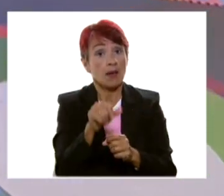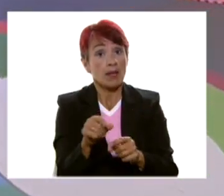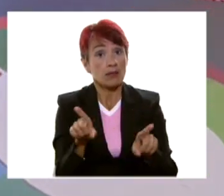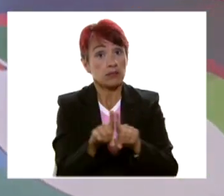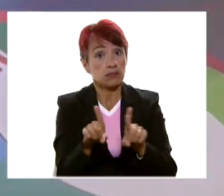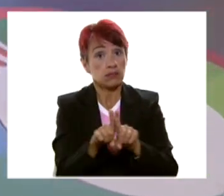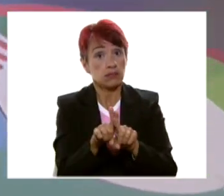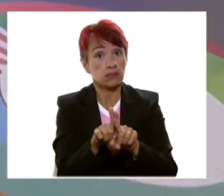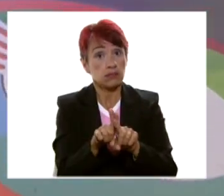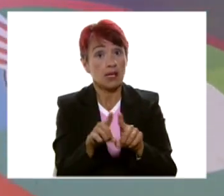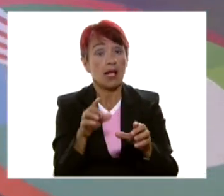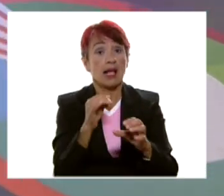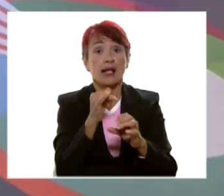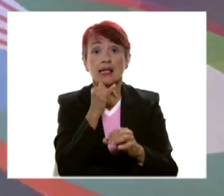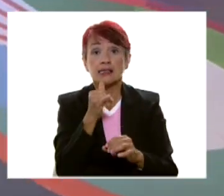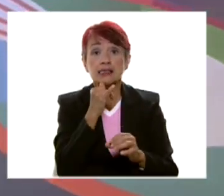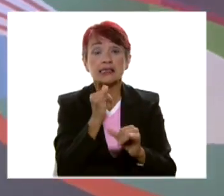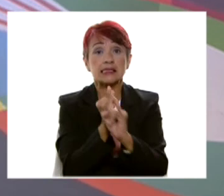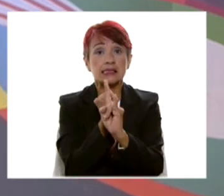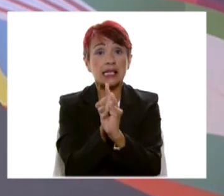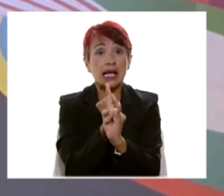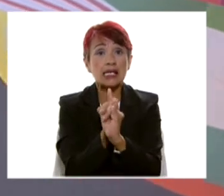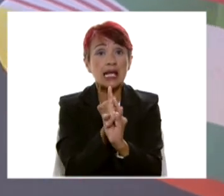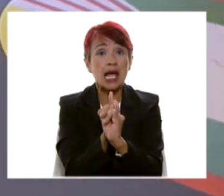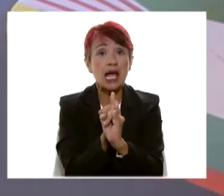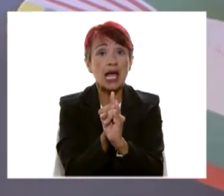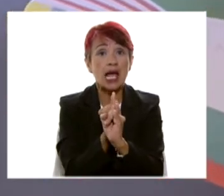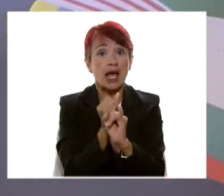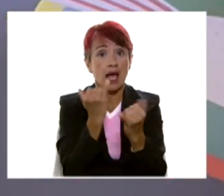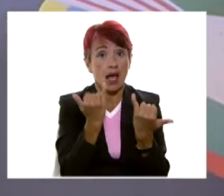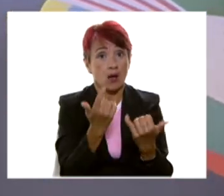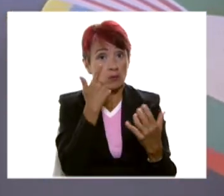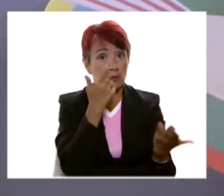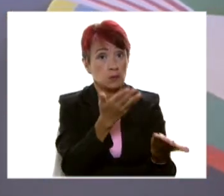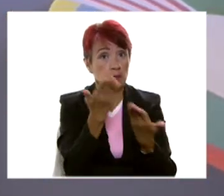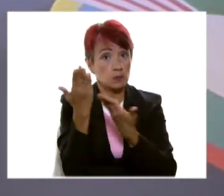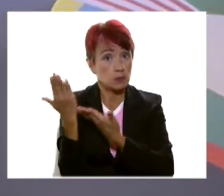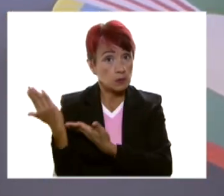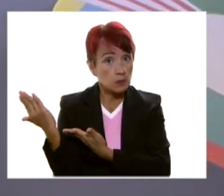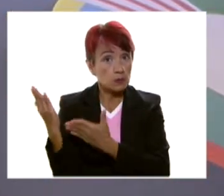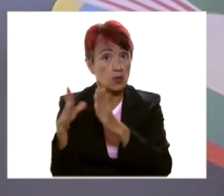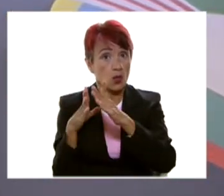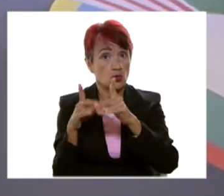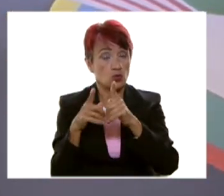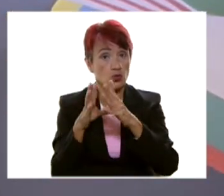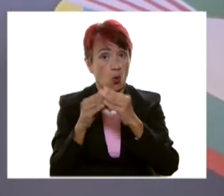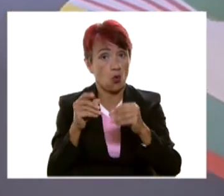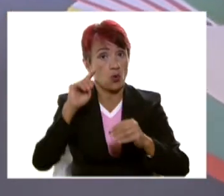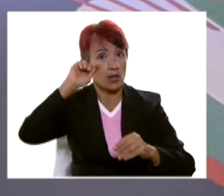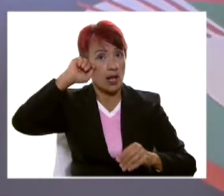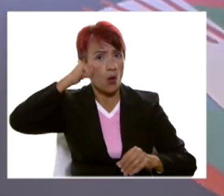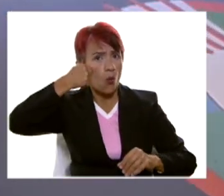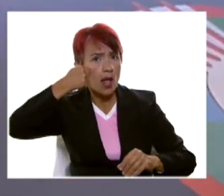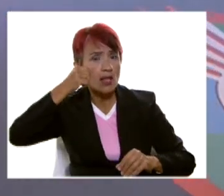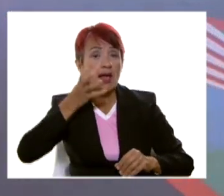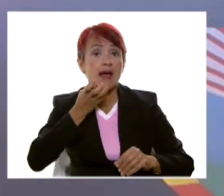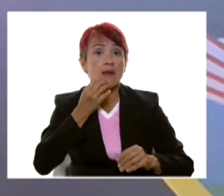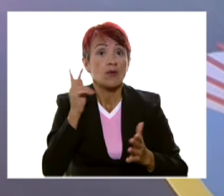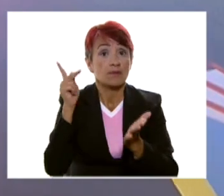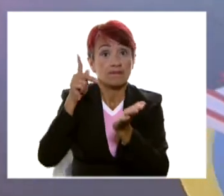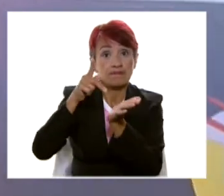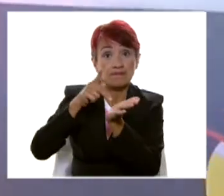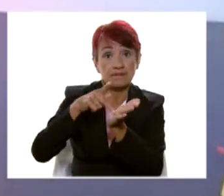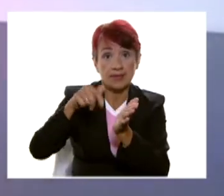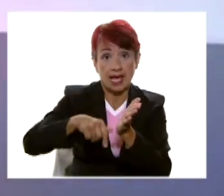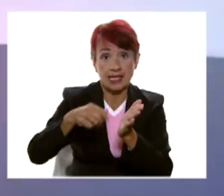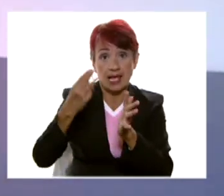seguir por nuestras redes sociales que van a ver a continuación en nuestra pantalla. Y recuerden que si quieren participar en